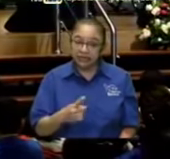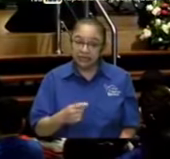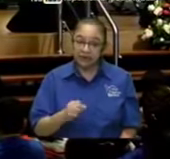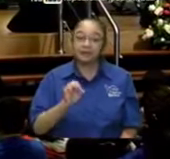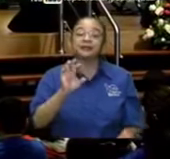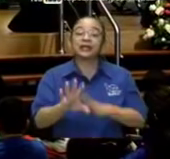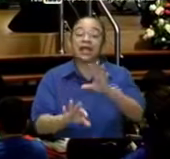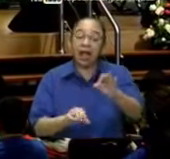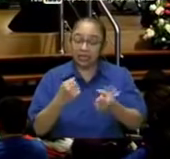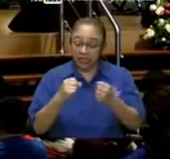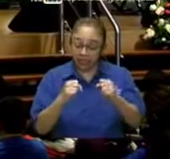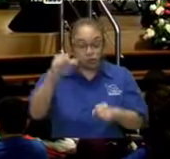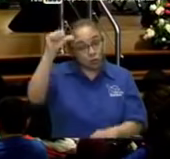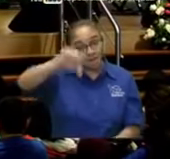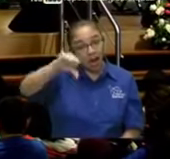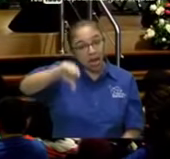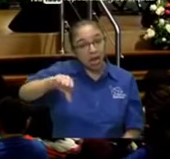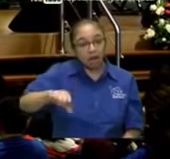hizo algo